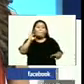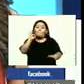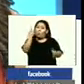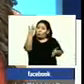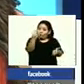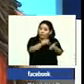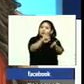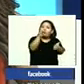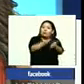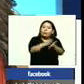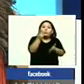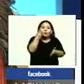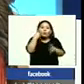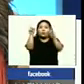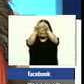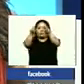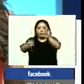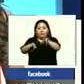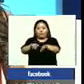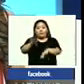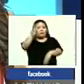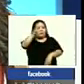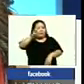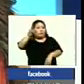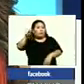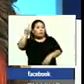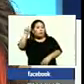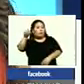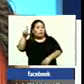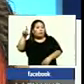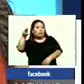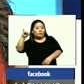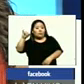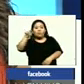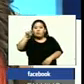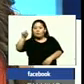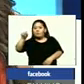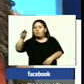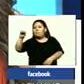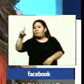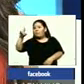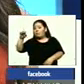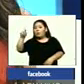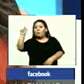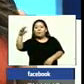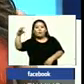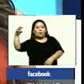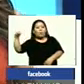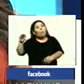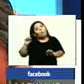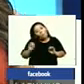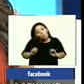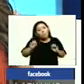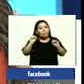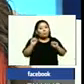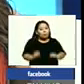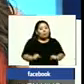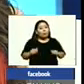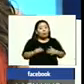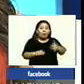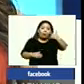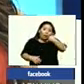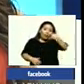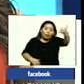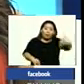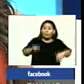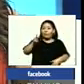su cita, la puede hacer en línea en www.dui-mediosb.com o si no puede hacerlo también llamando al